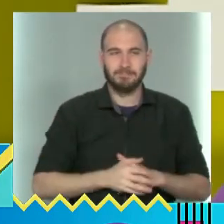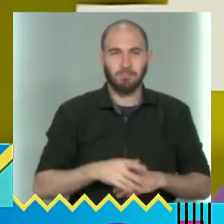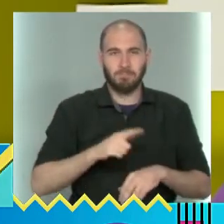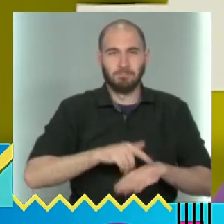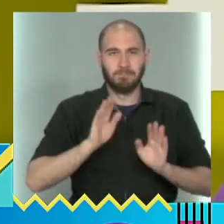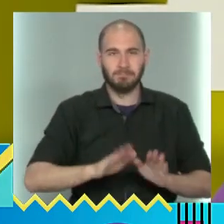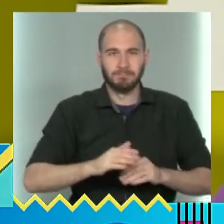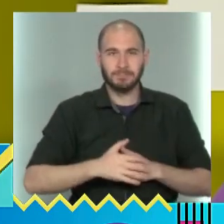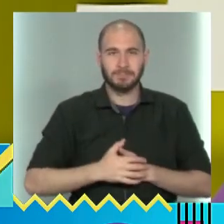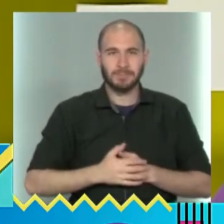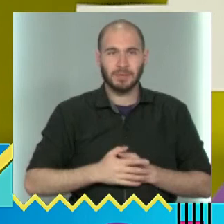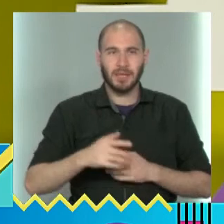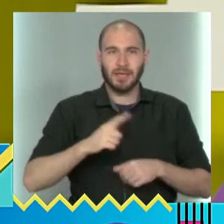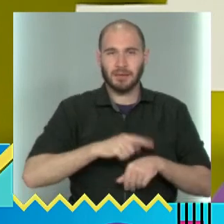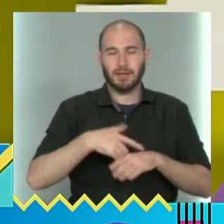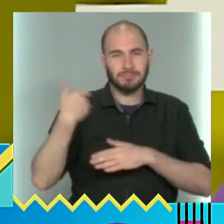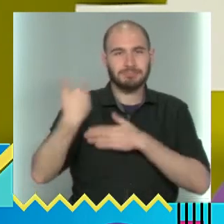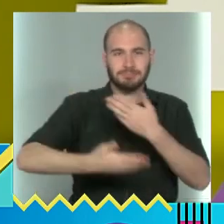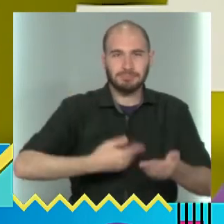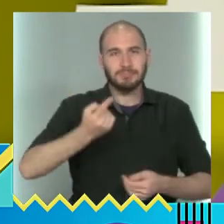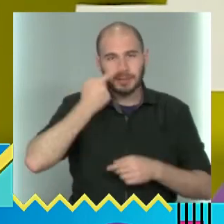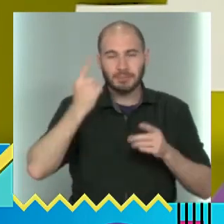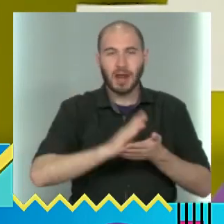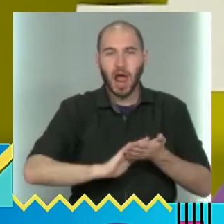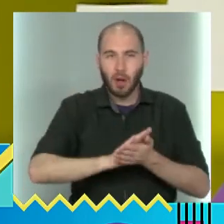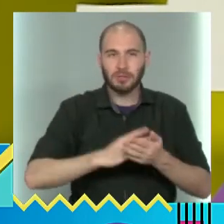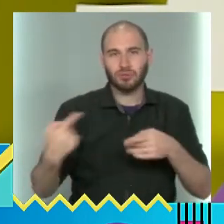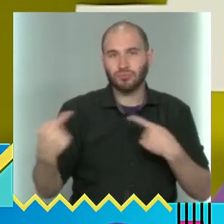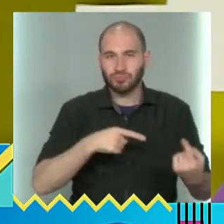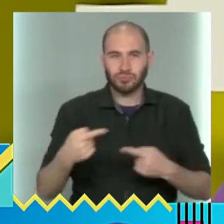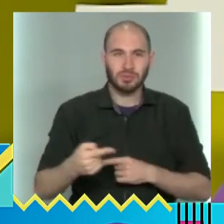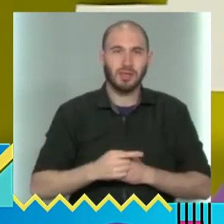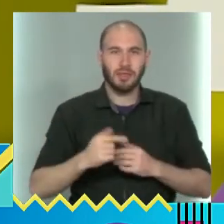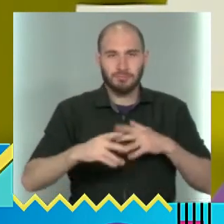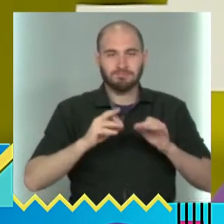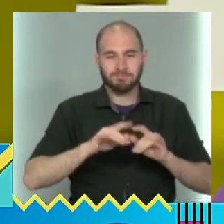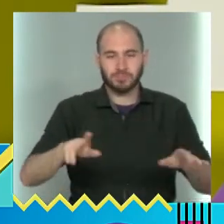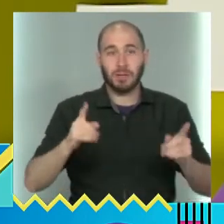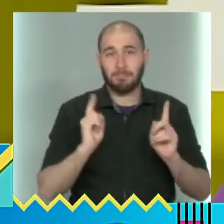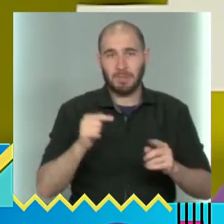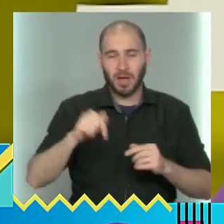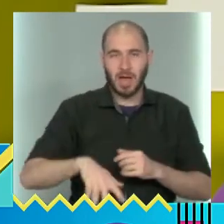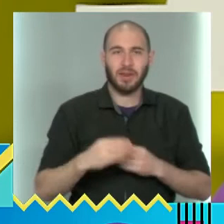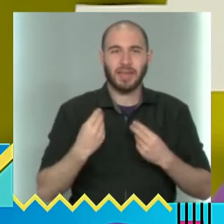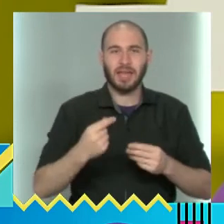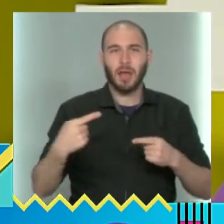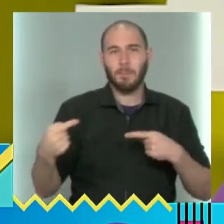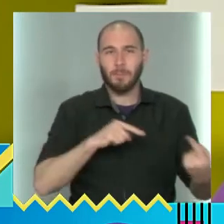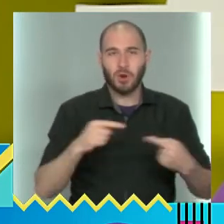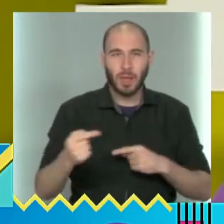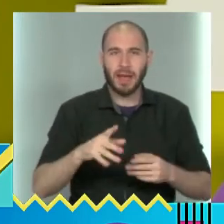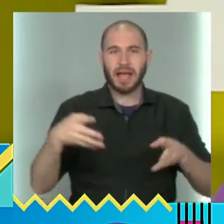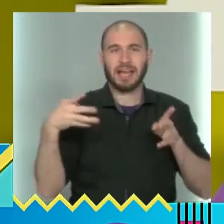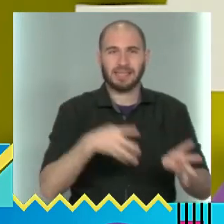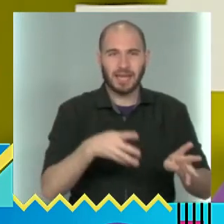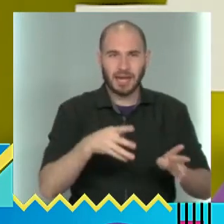por supuesto. La historia es larga, los intereses también, los argumentos y los contraargumentos terminan reproduciendo lo que estamos viendo, que es un conflicto